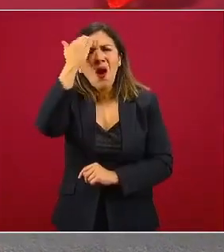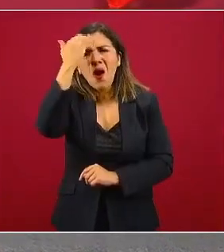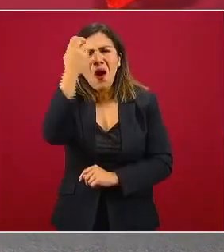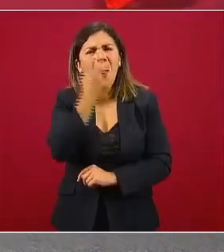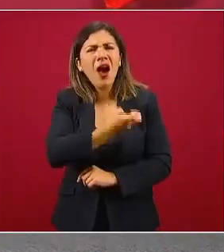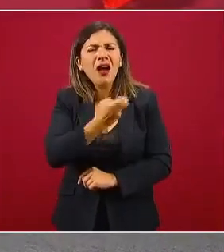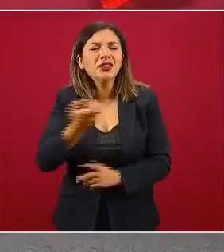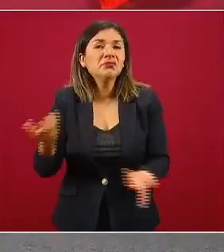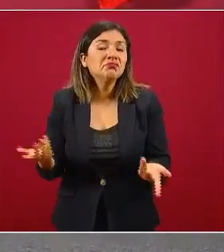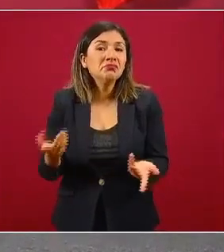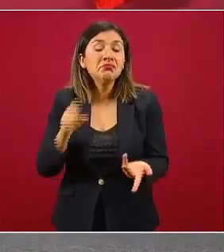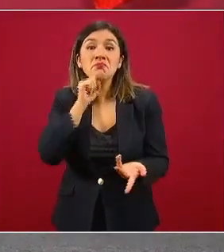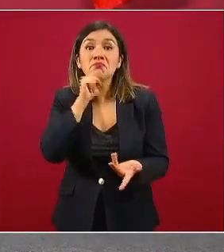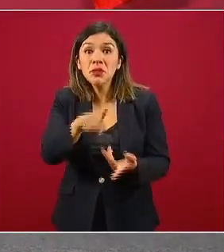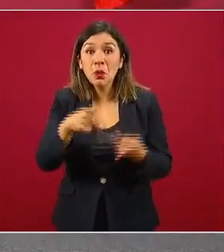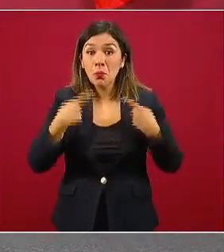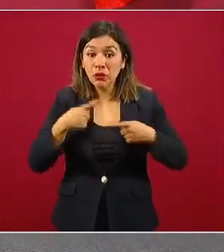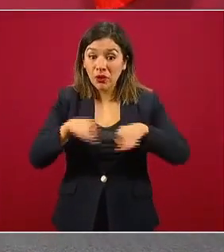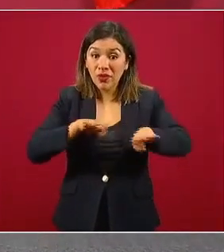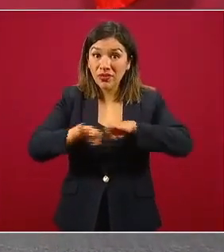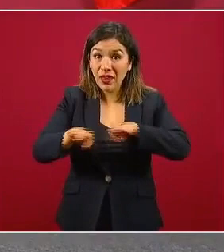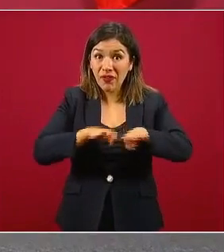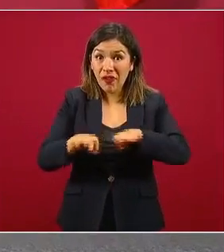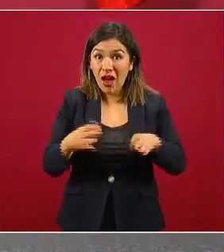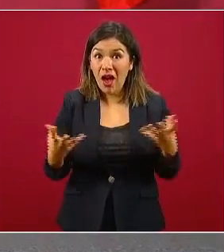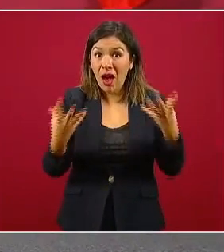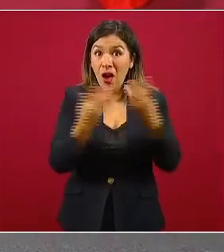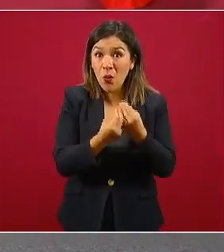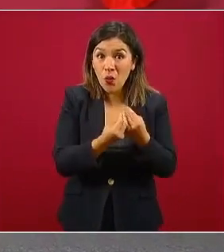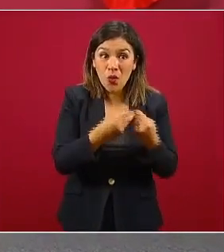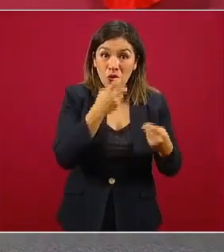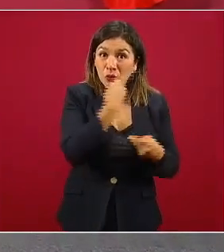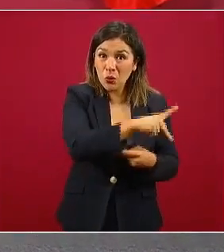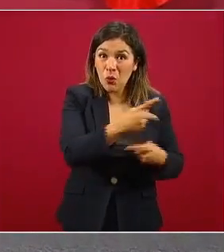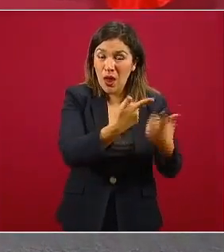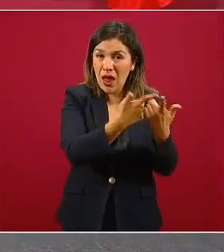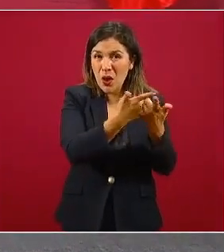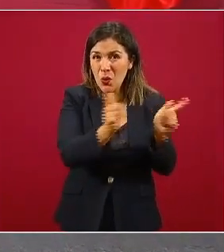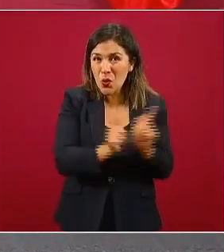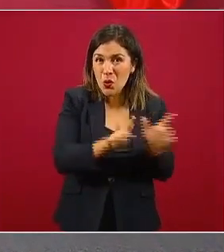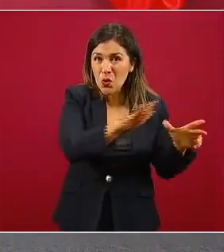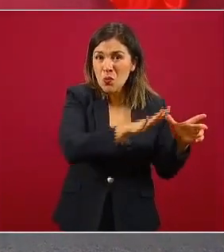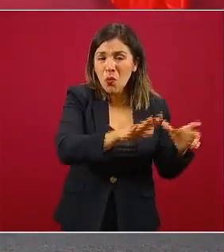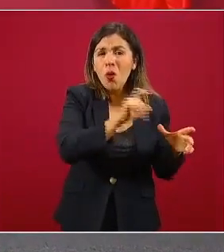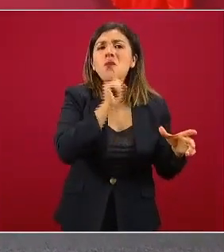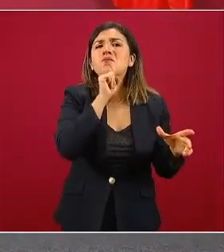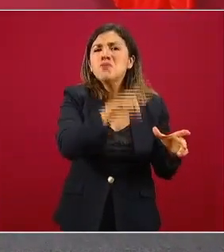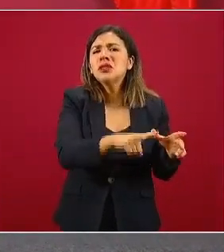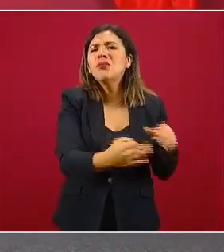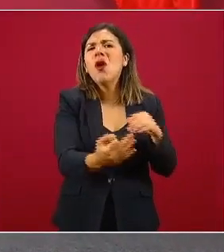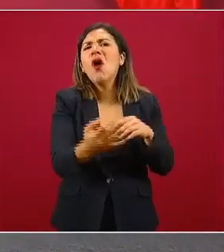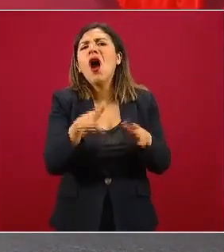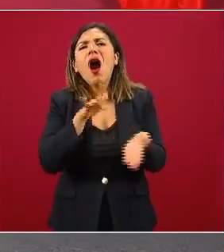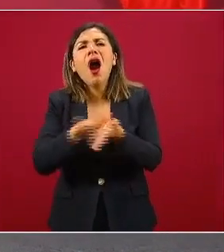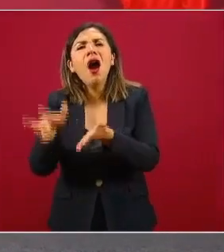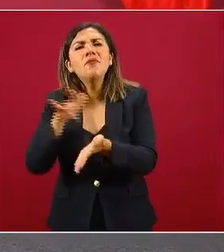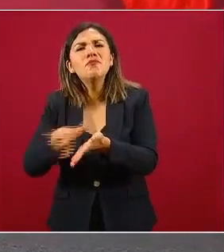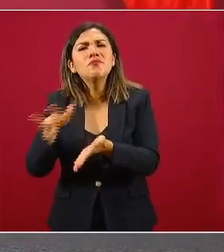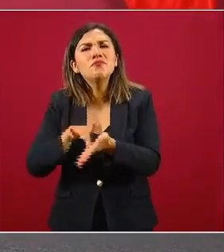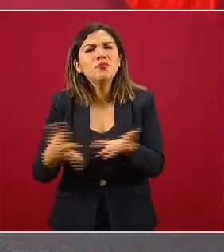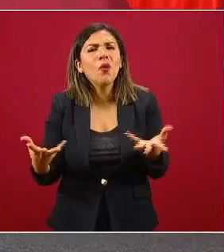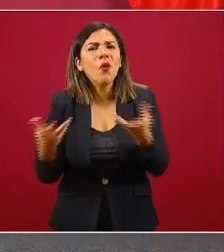Entonces, los mismos que trabajan con ellos son simpatizantes, pero